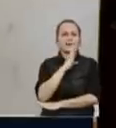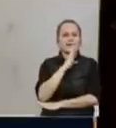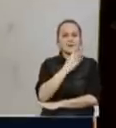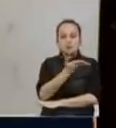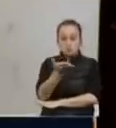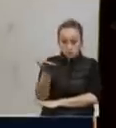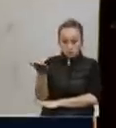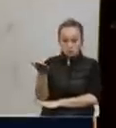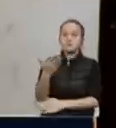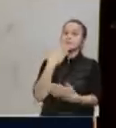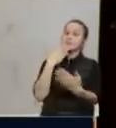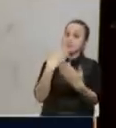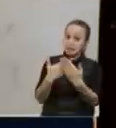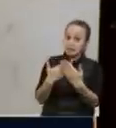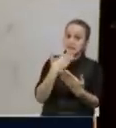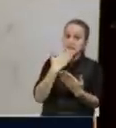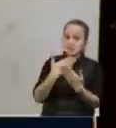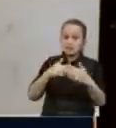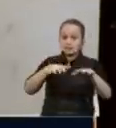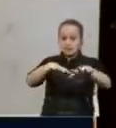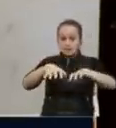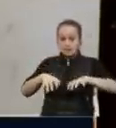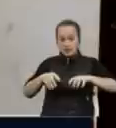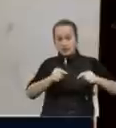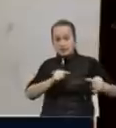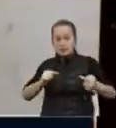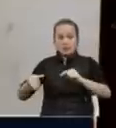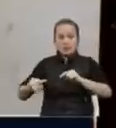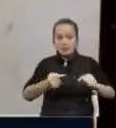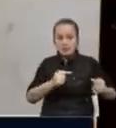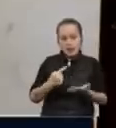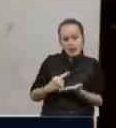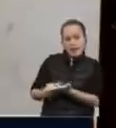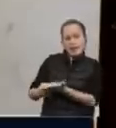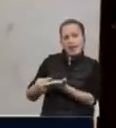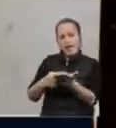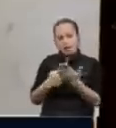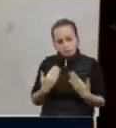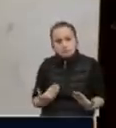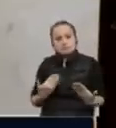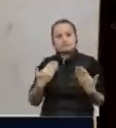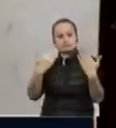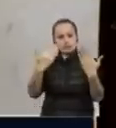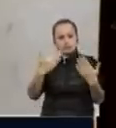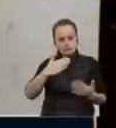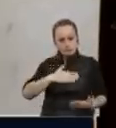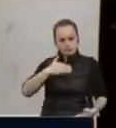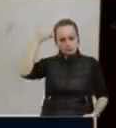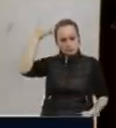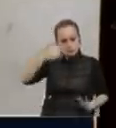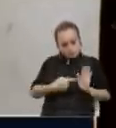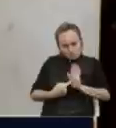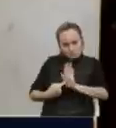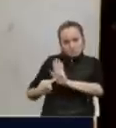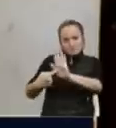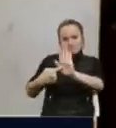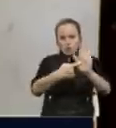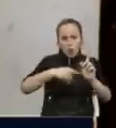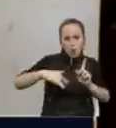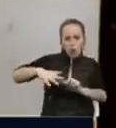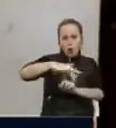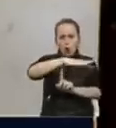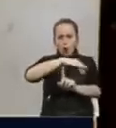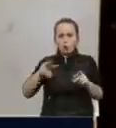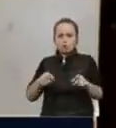porque gracias a este debate han permitido que presente un panorama más o